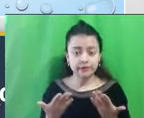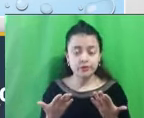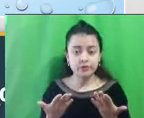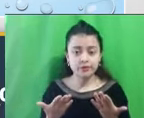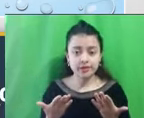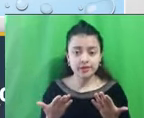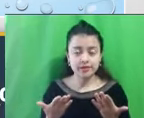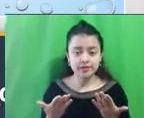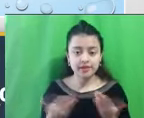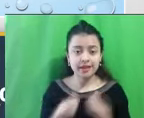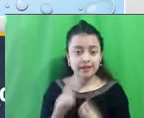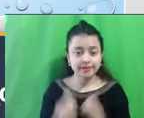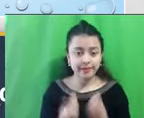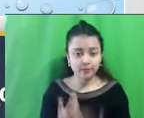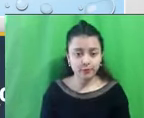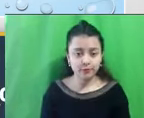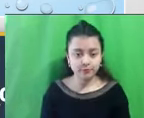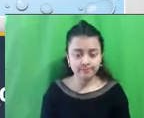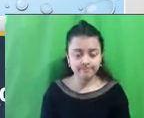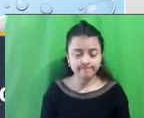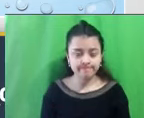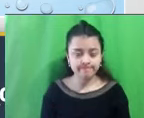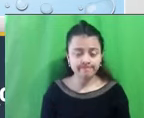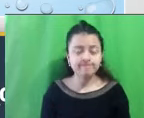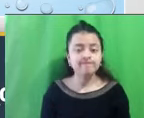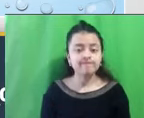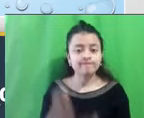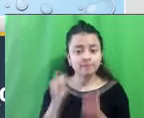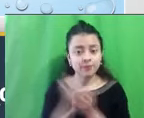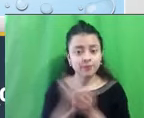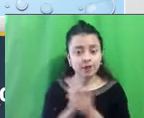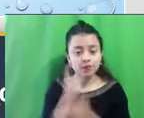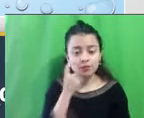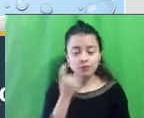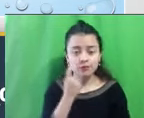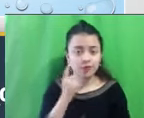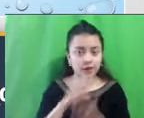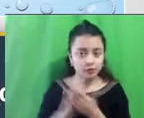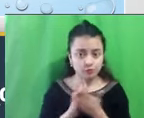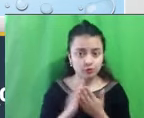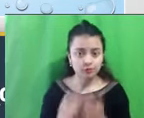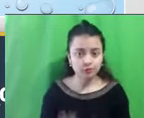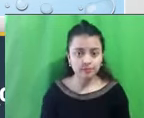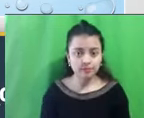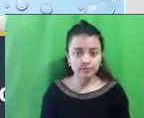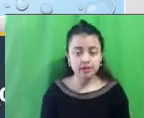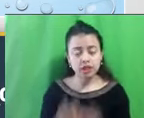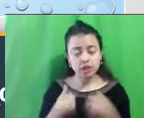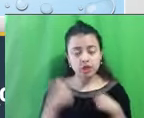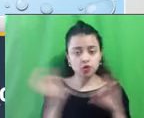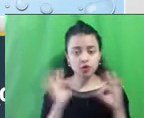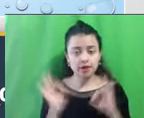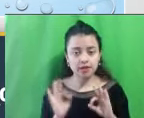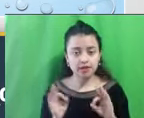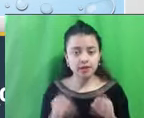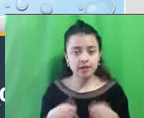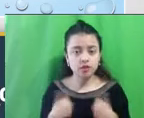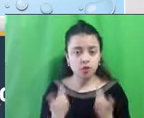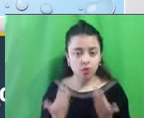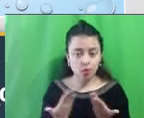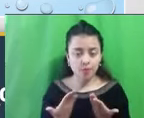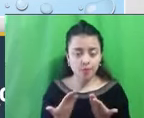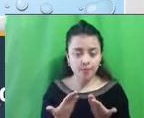poder realizarlas. Así que hemos determinado realizarlas no solamente con los